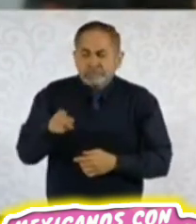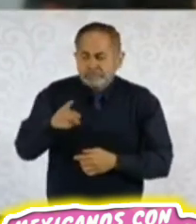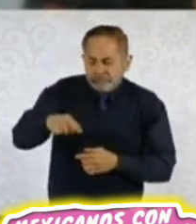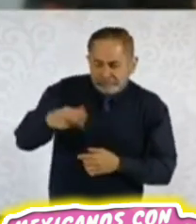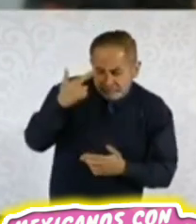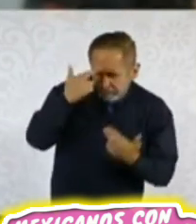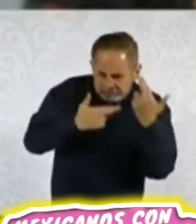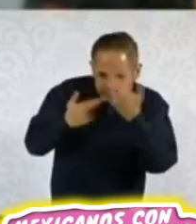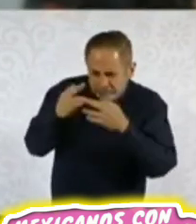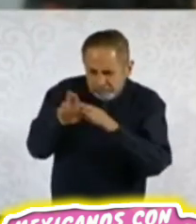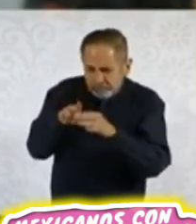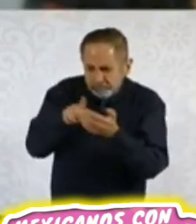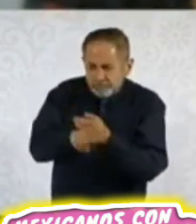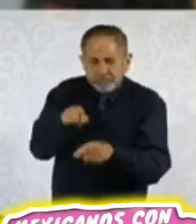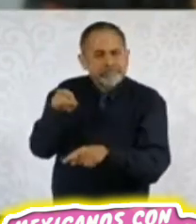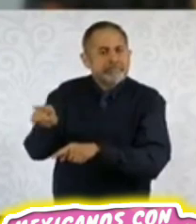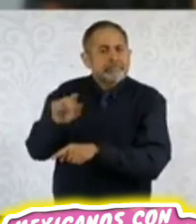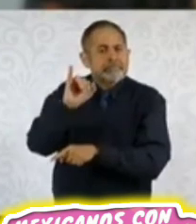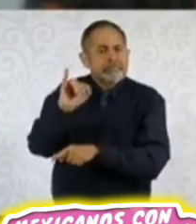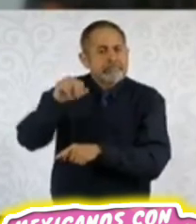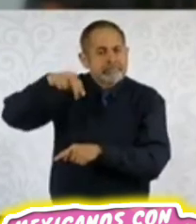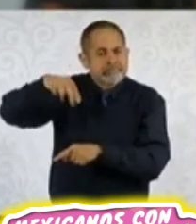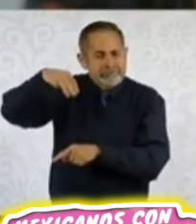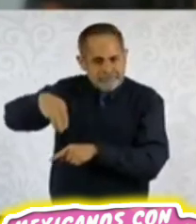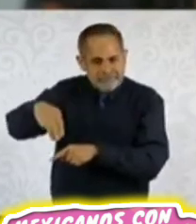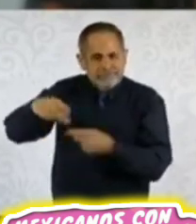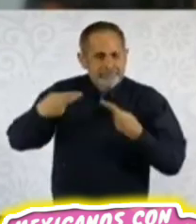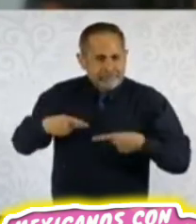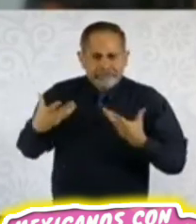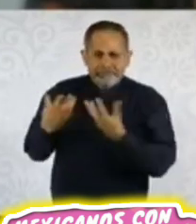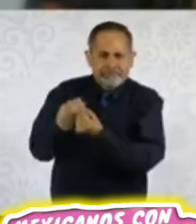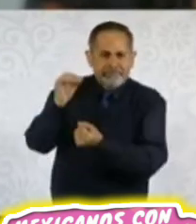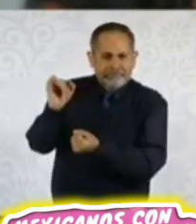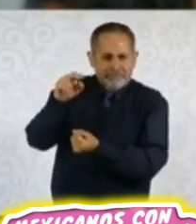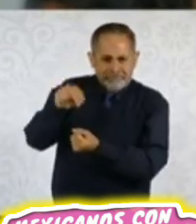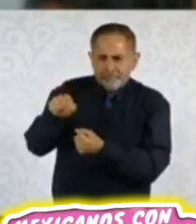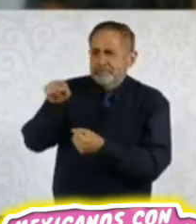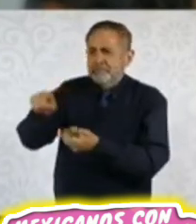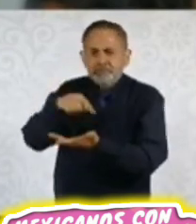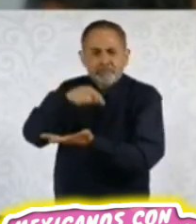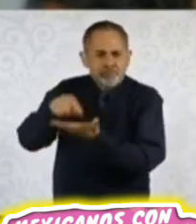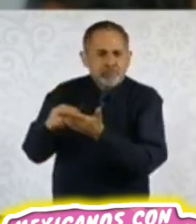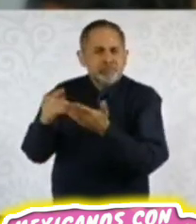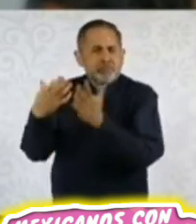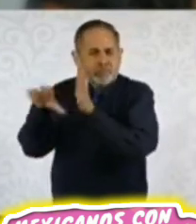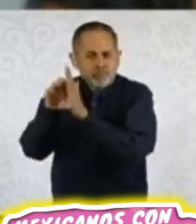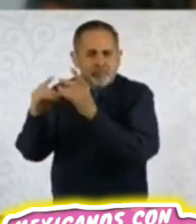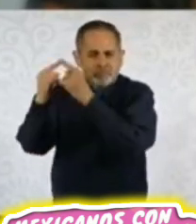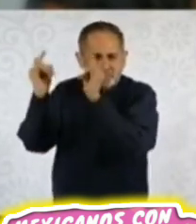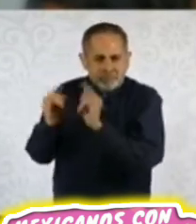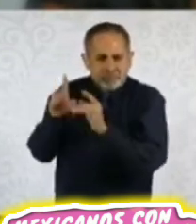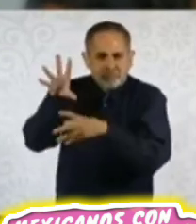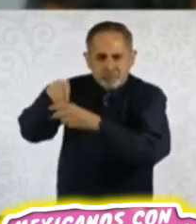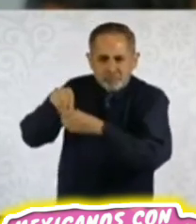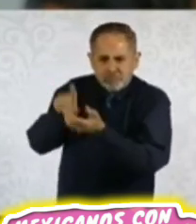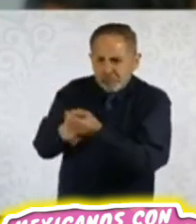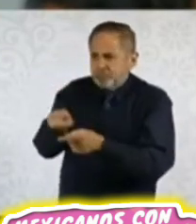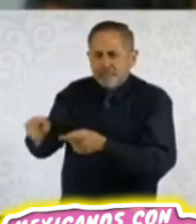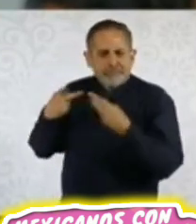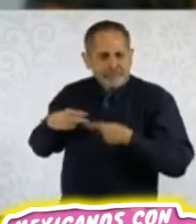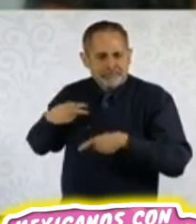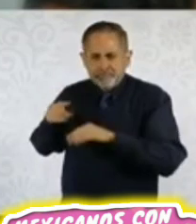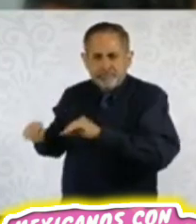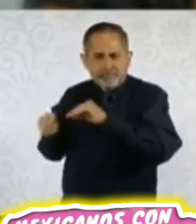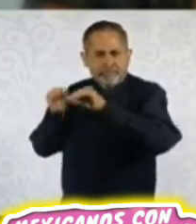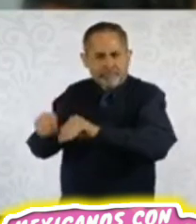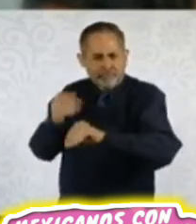del personal del Instituto Nacional de Migración y de las estaciones migratorias, que pues en algunos casos se había entregado